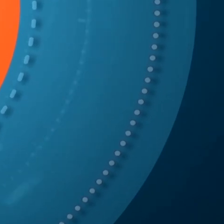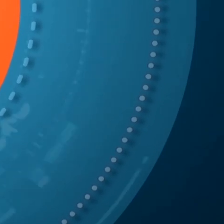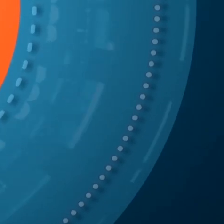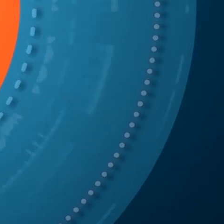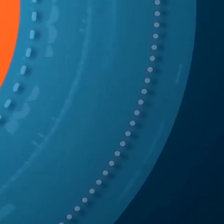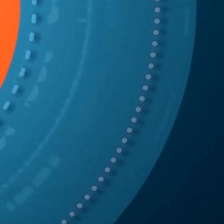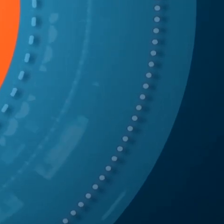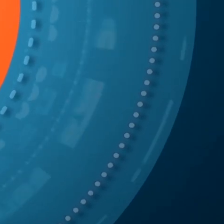¡Gracias!